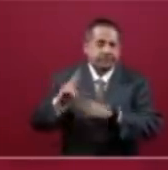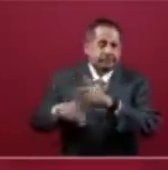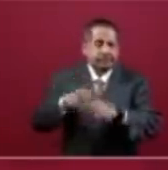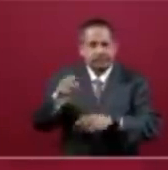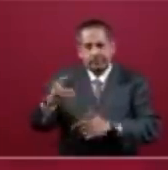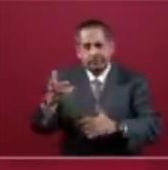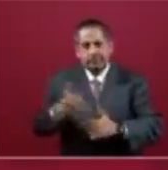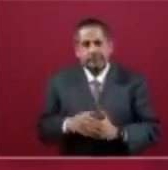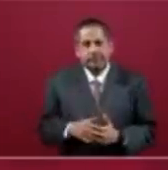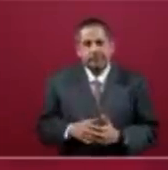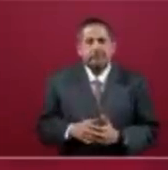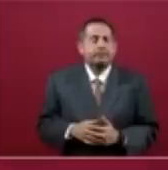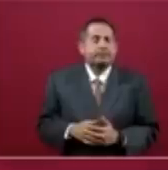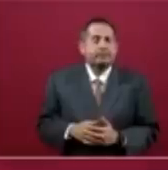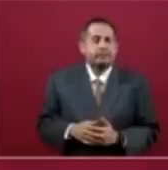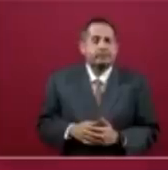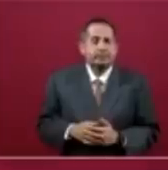a